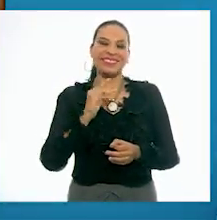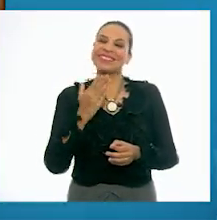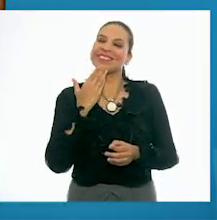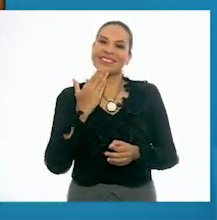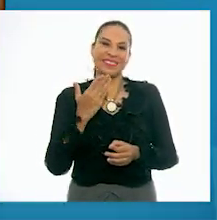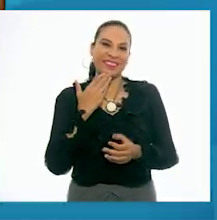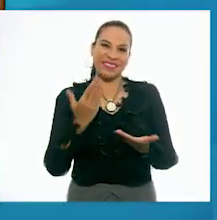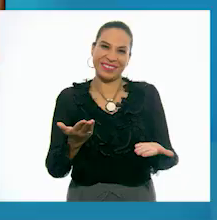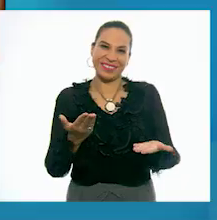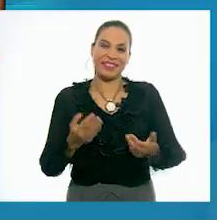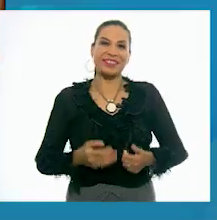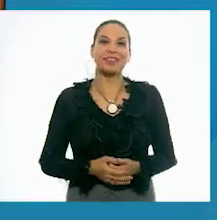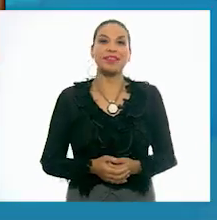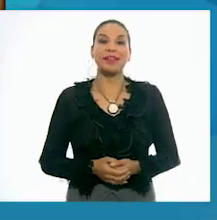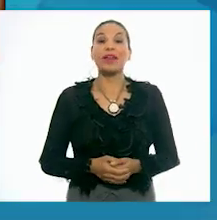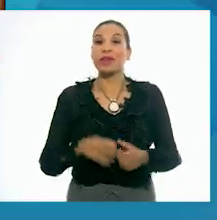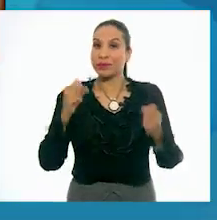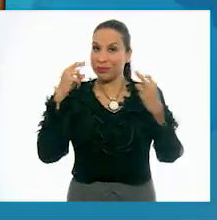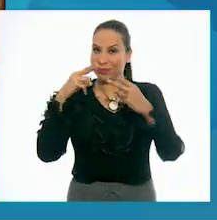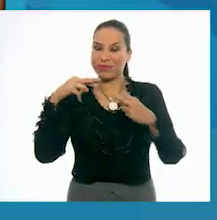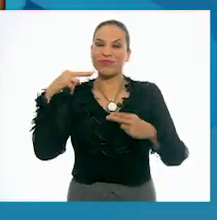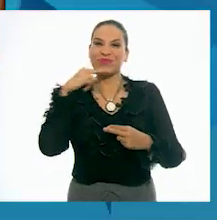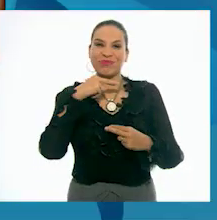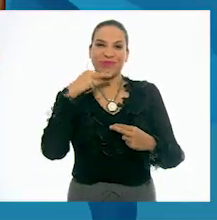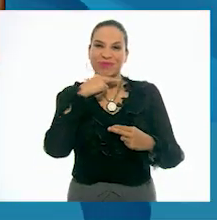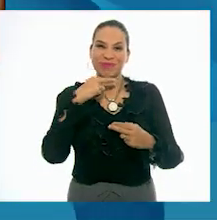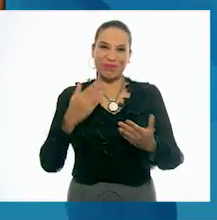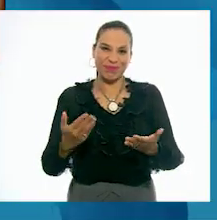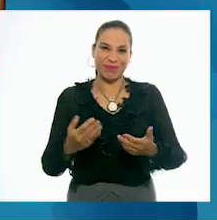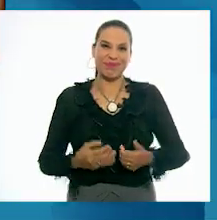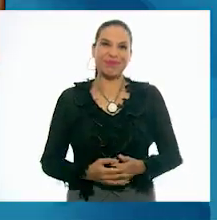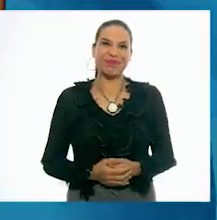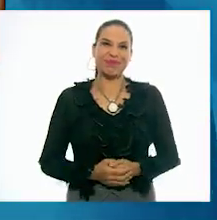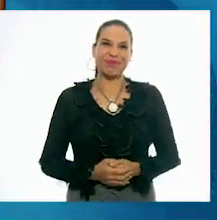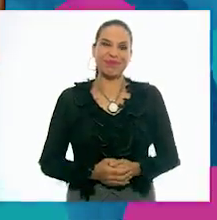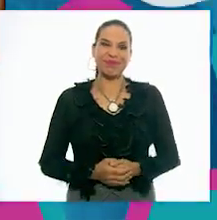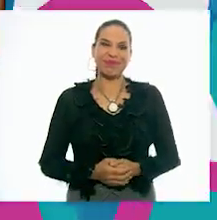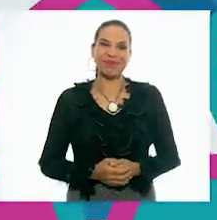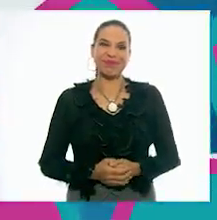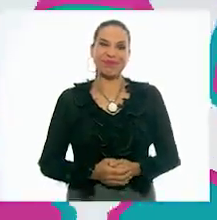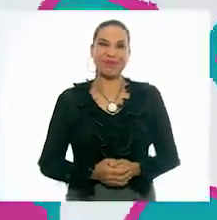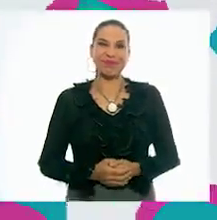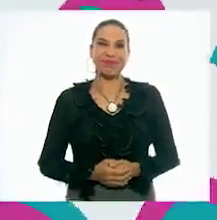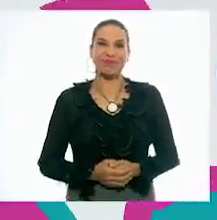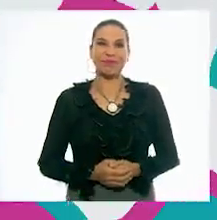¡Muy bien! ¡Nos vemos pronto!